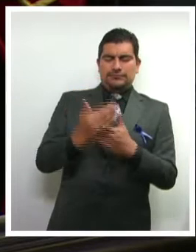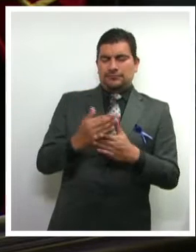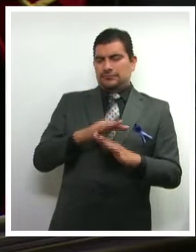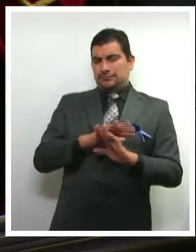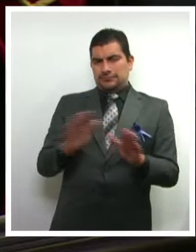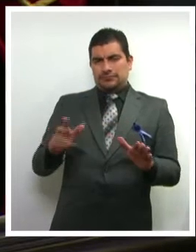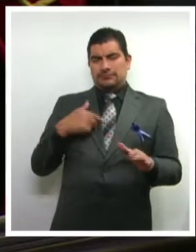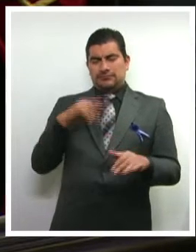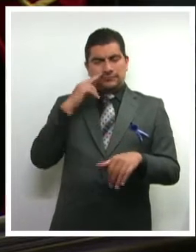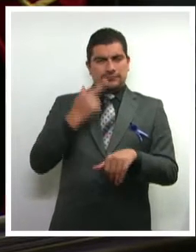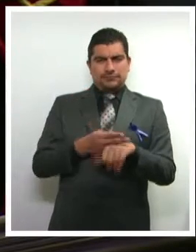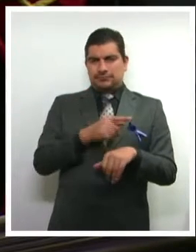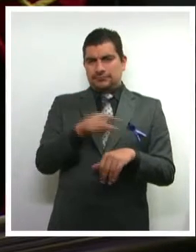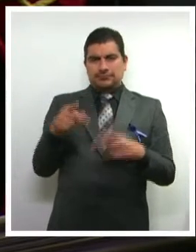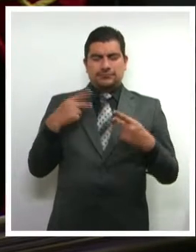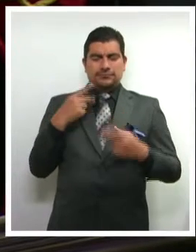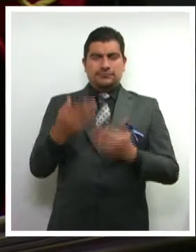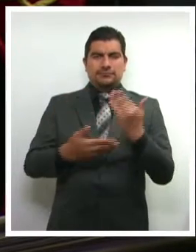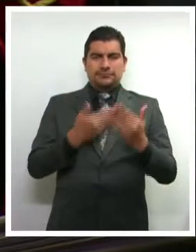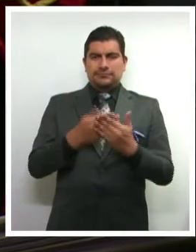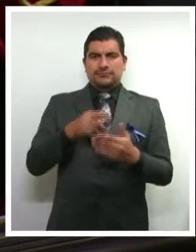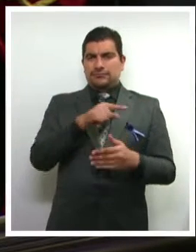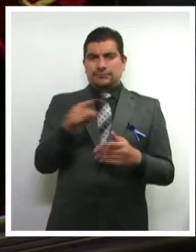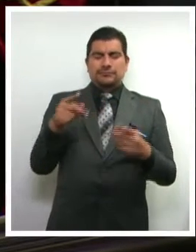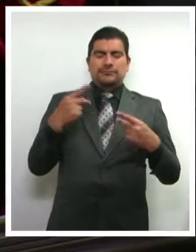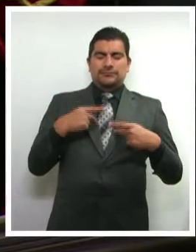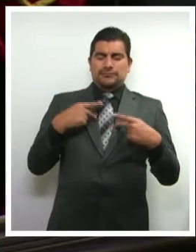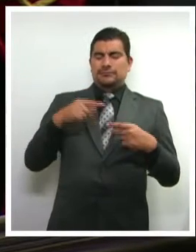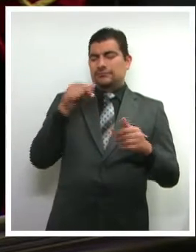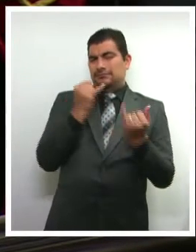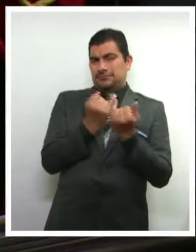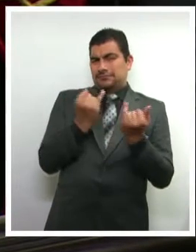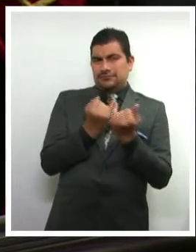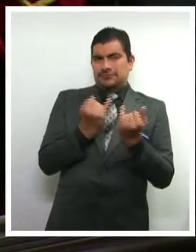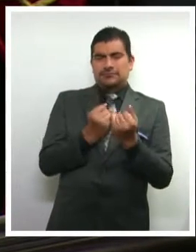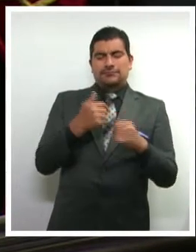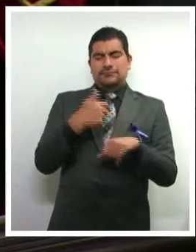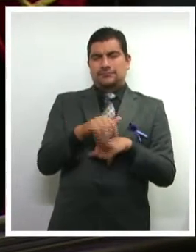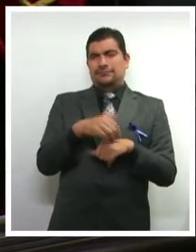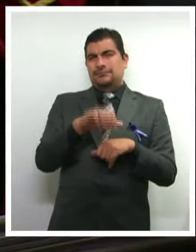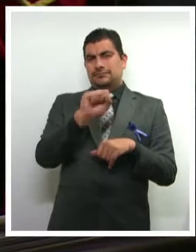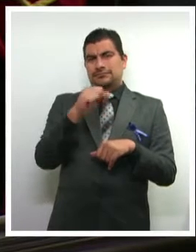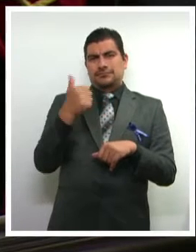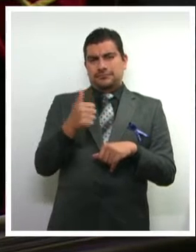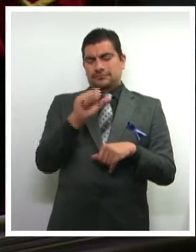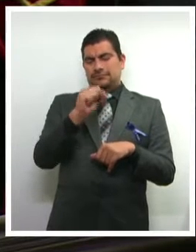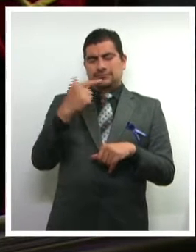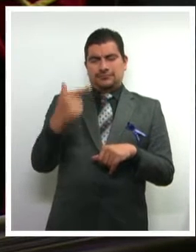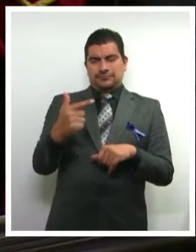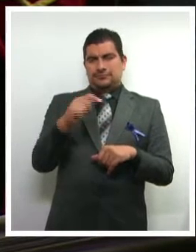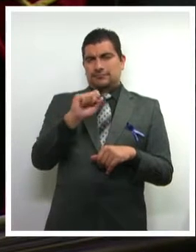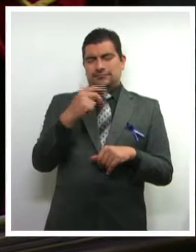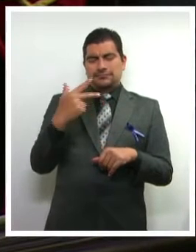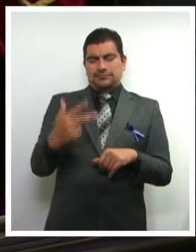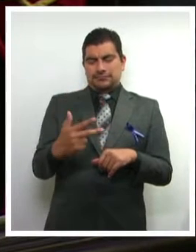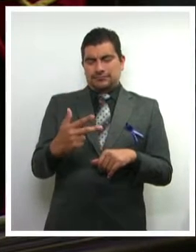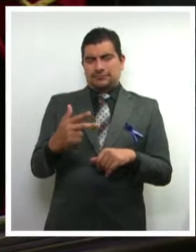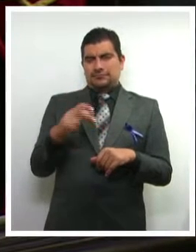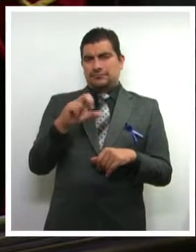Responsabilidades de los Servidores Públicos, los artículos 66, 67,